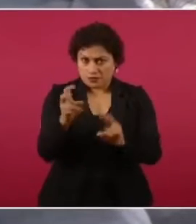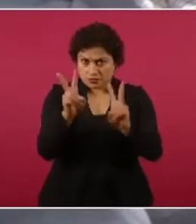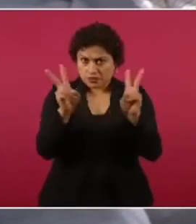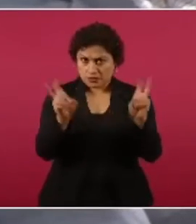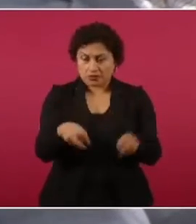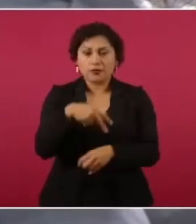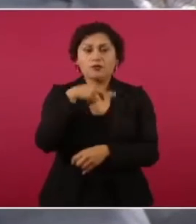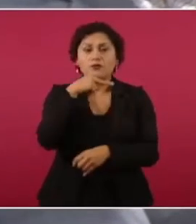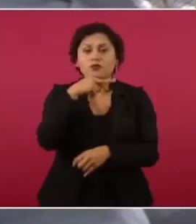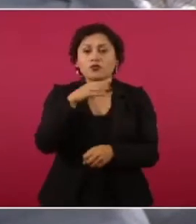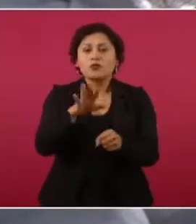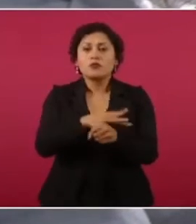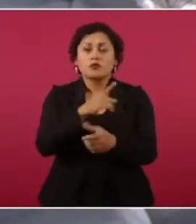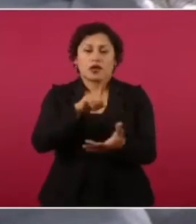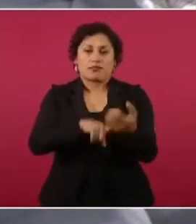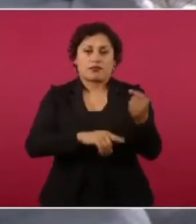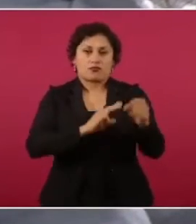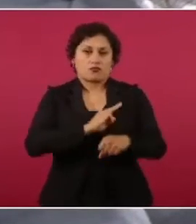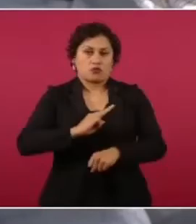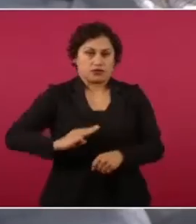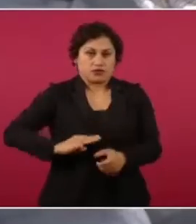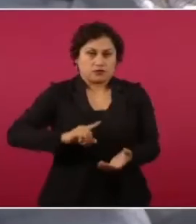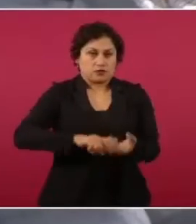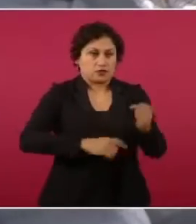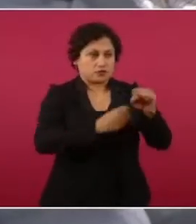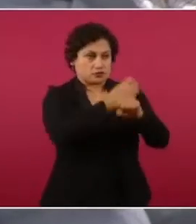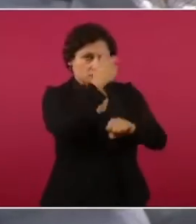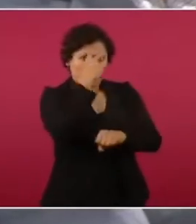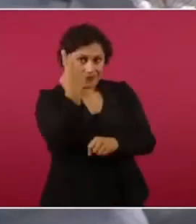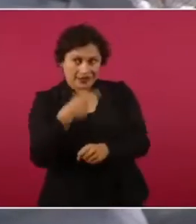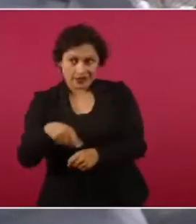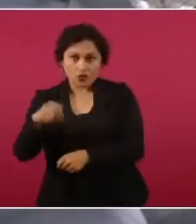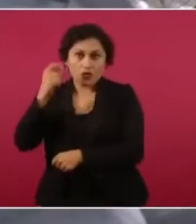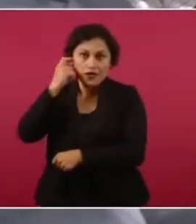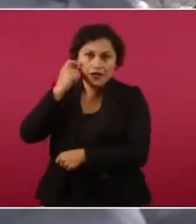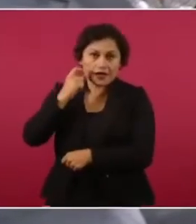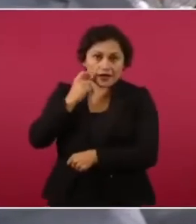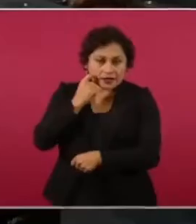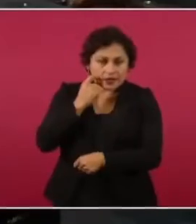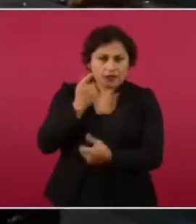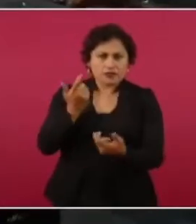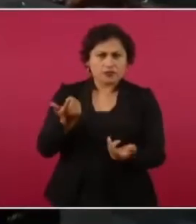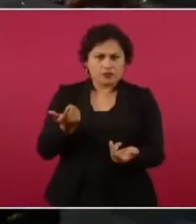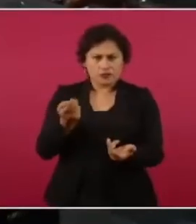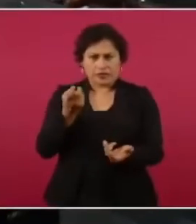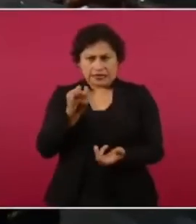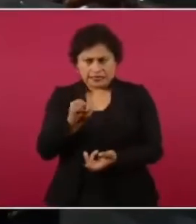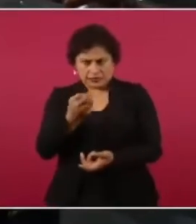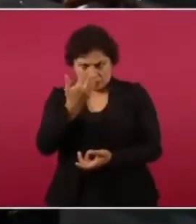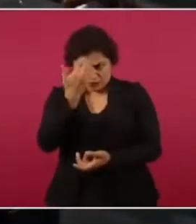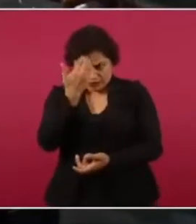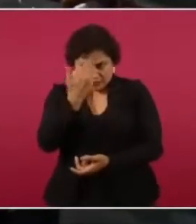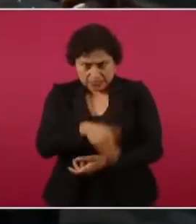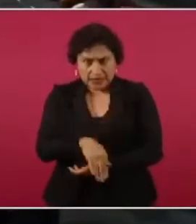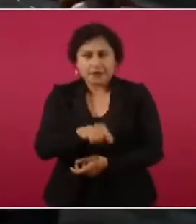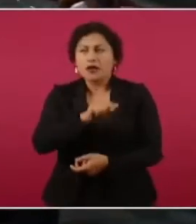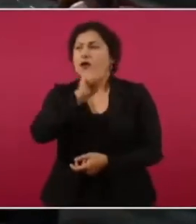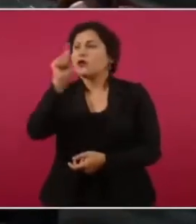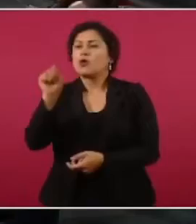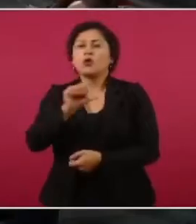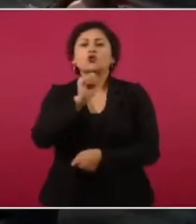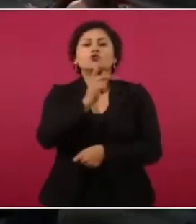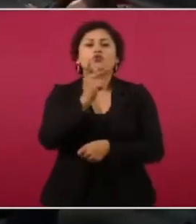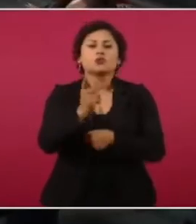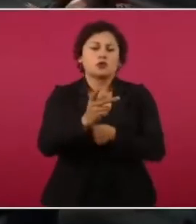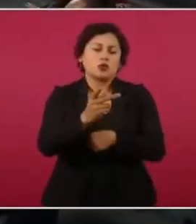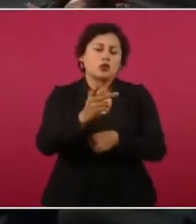en estos municipios de Estado de México, en Guerrero, y se han encontrado que esto se dé en otros puntos. Por ejemplo, también se ha hablado de situaciones